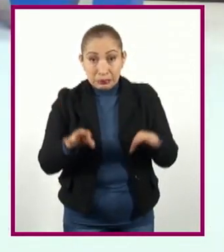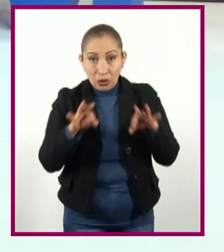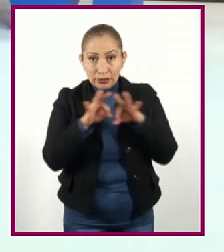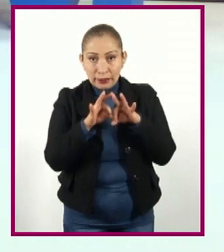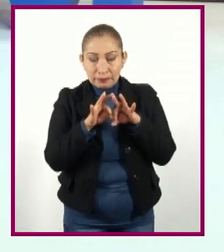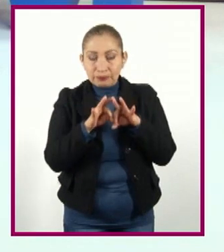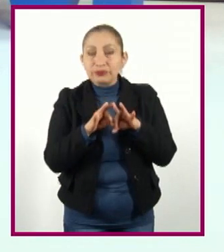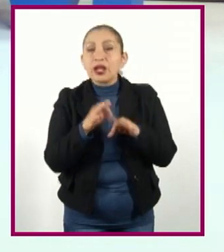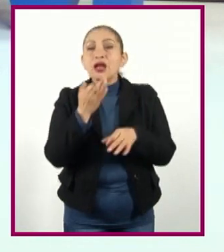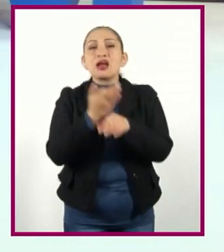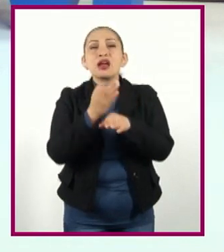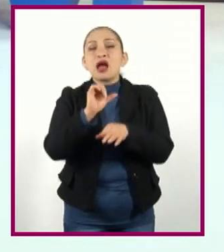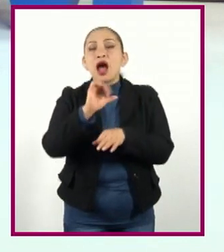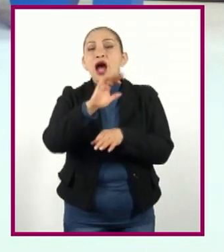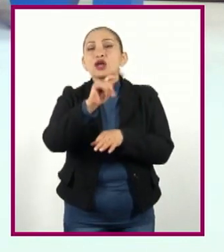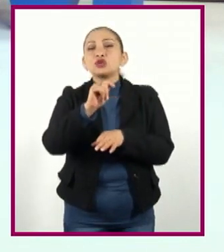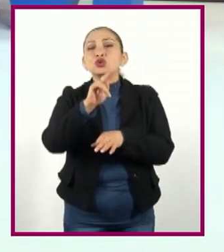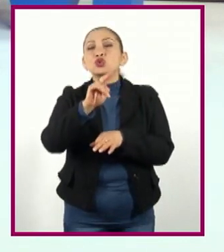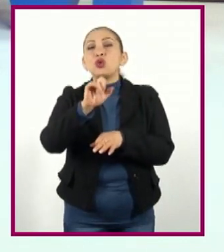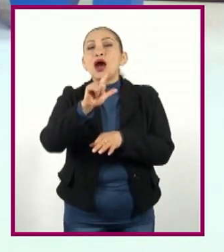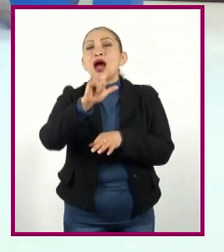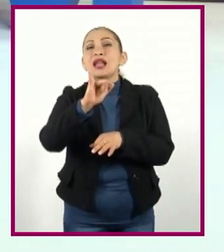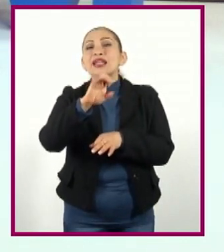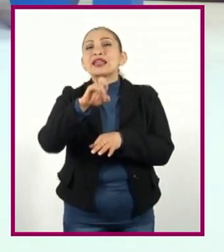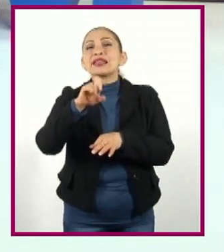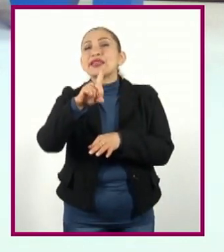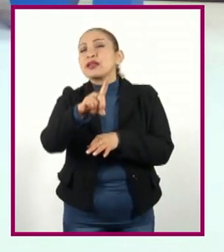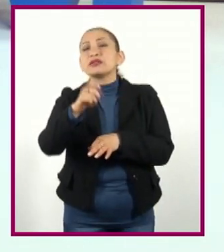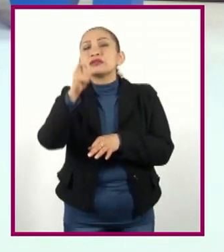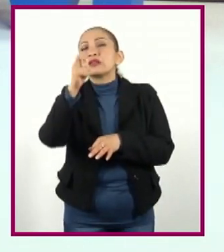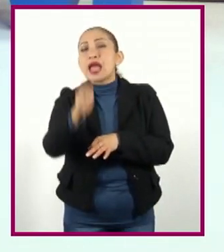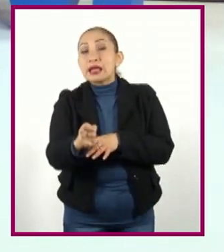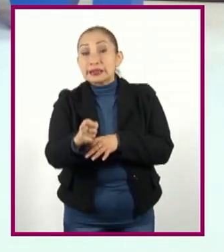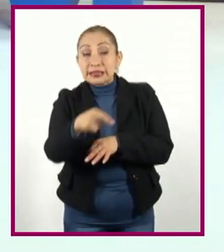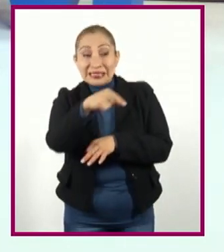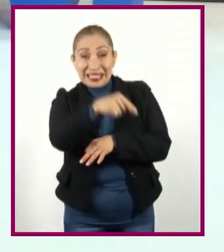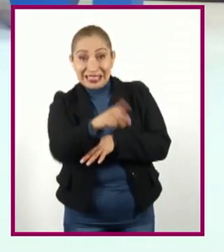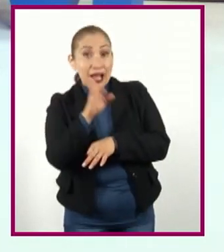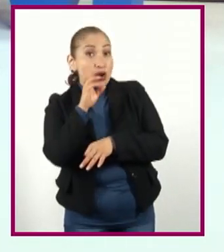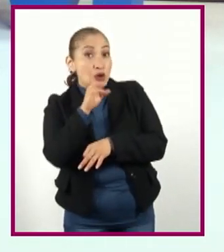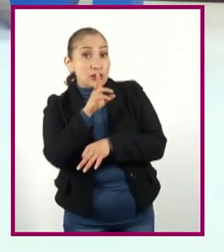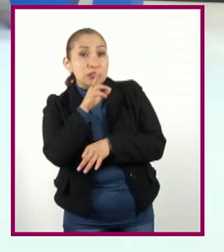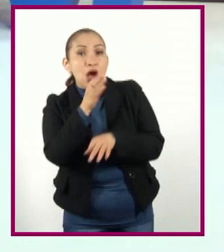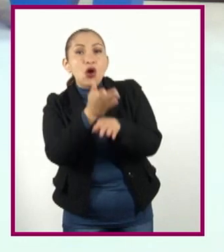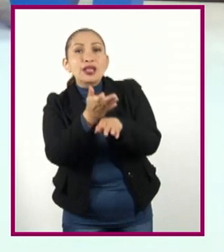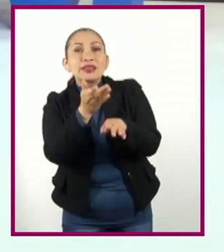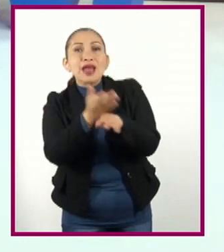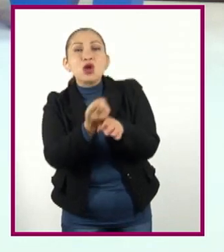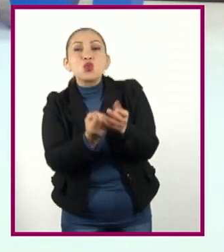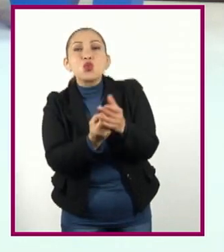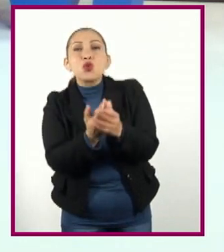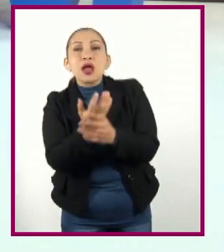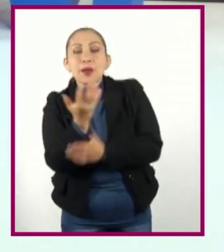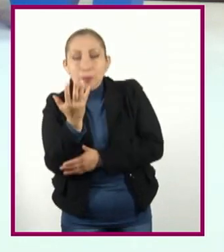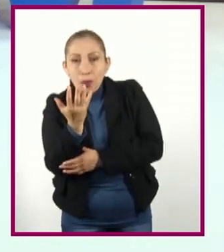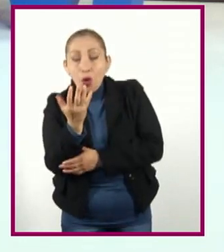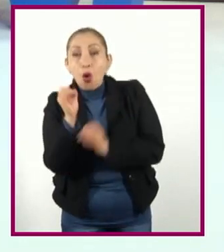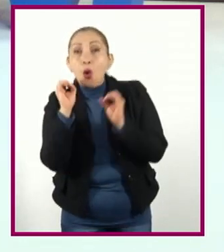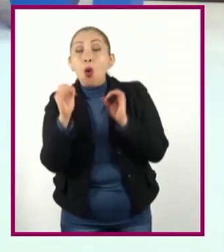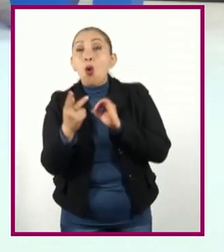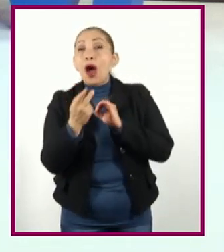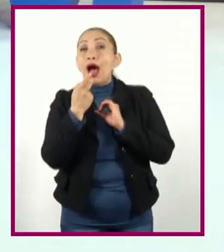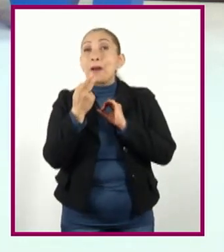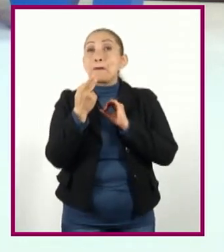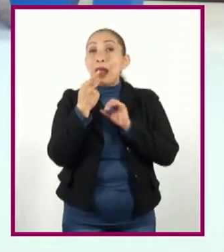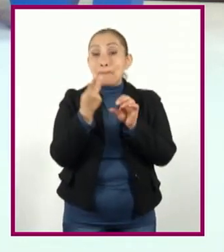La actualidad, como la palabra permite adivinar, tiene que ver con que el hecho sea actual, nuevo, o si se refiere a